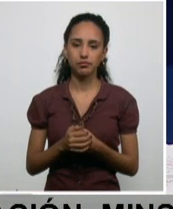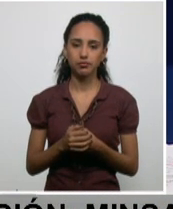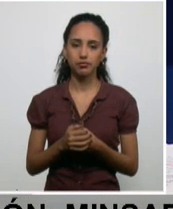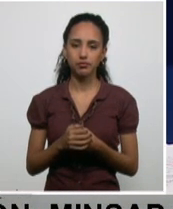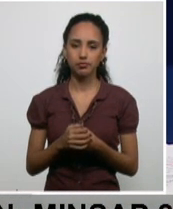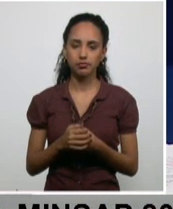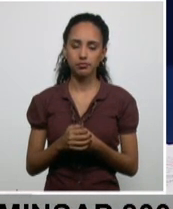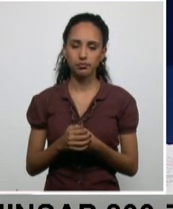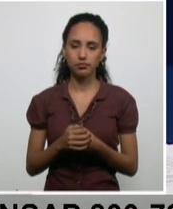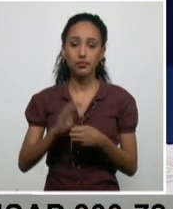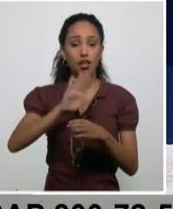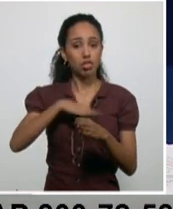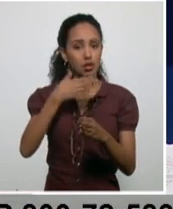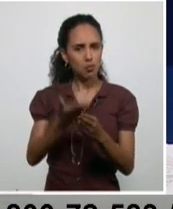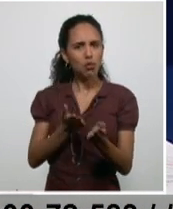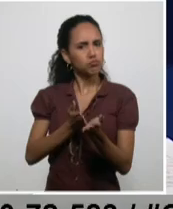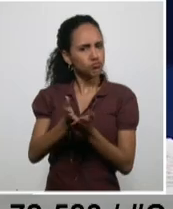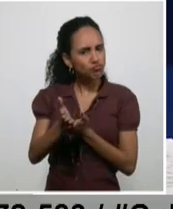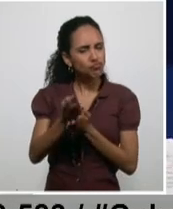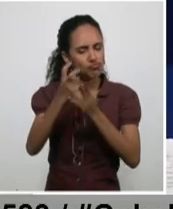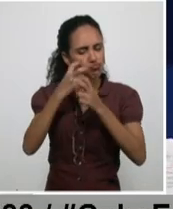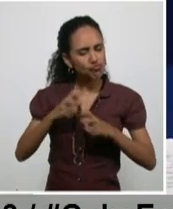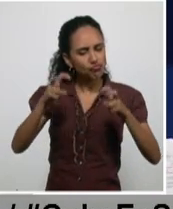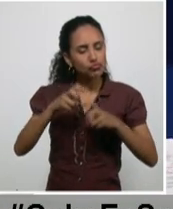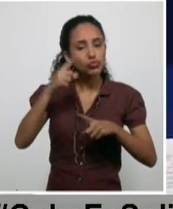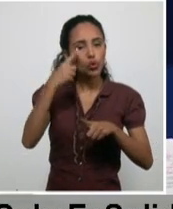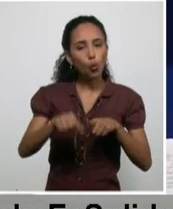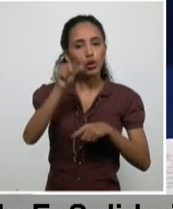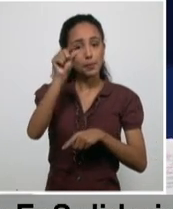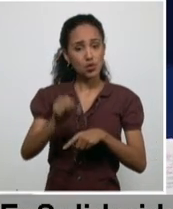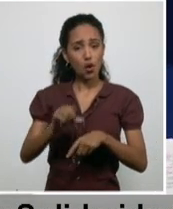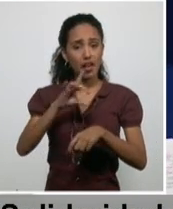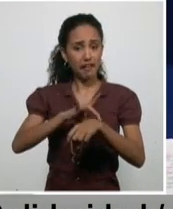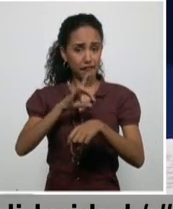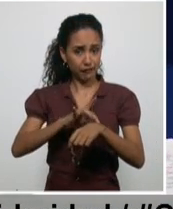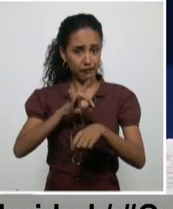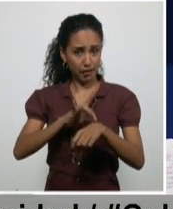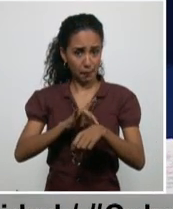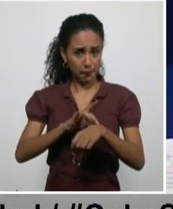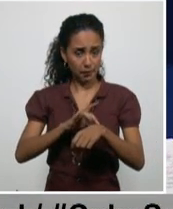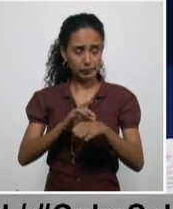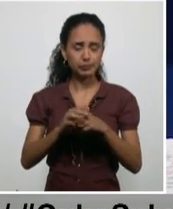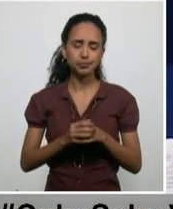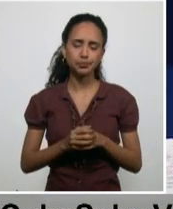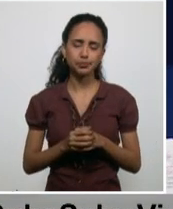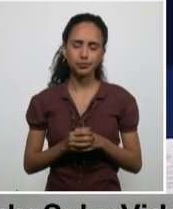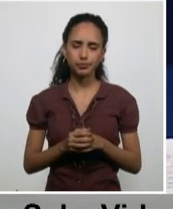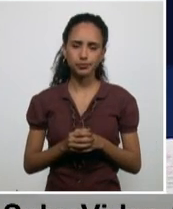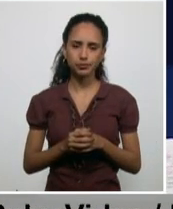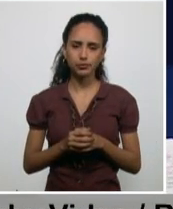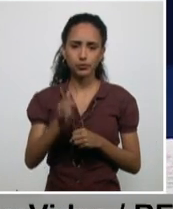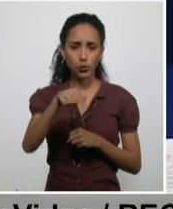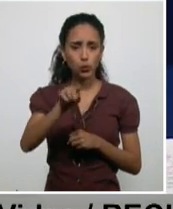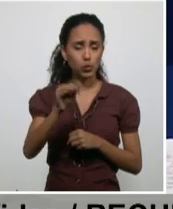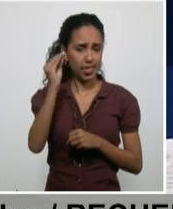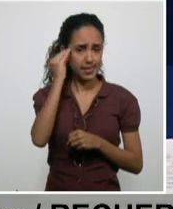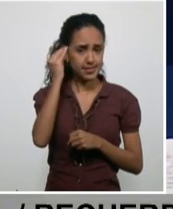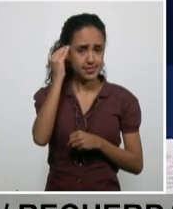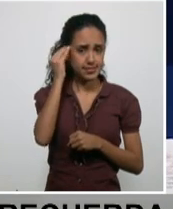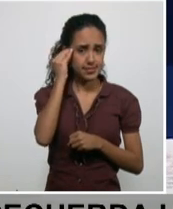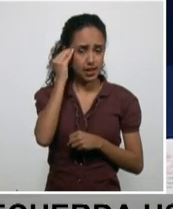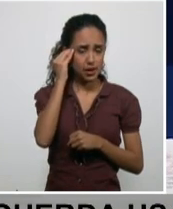Después se siguieron estudiando otros casos. No obstante, ustedes saben que para